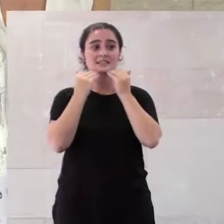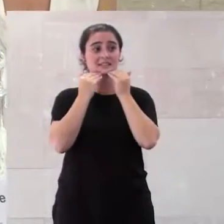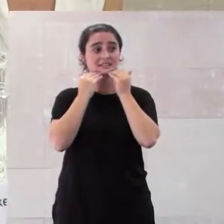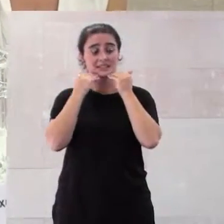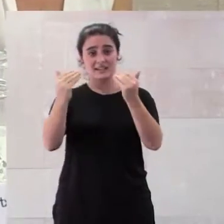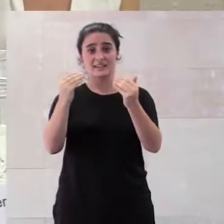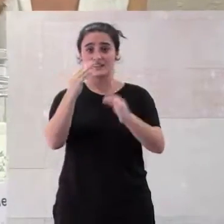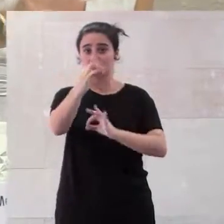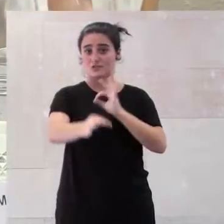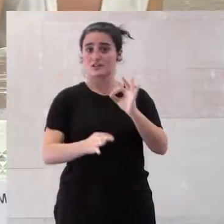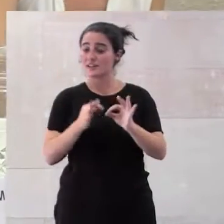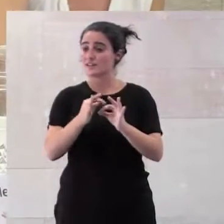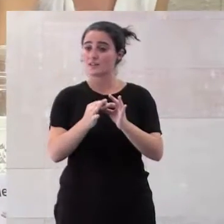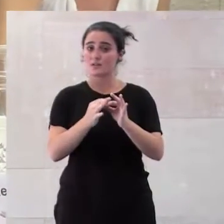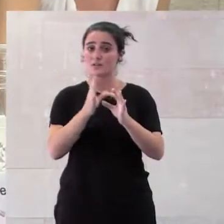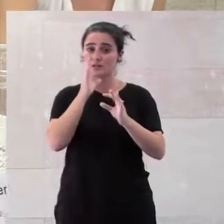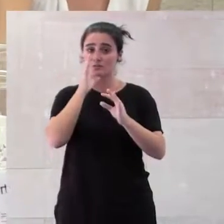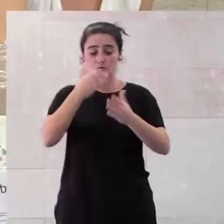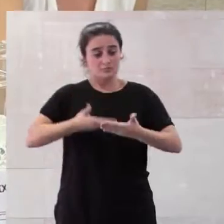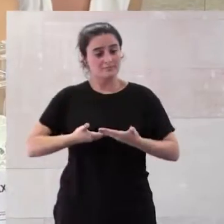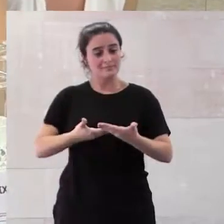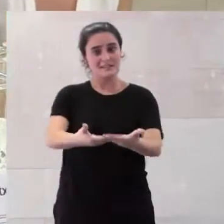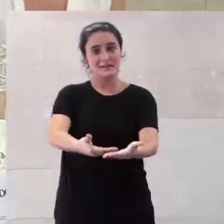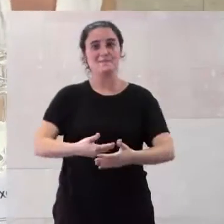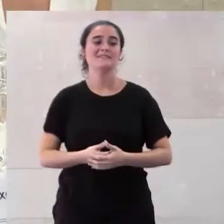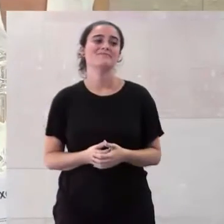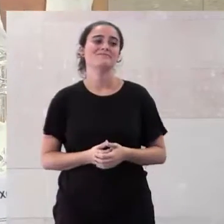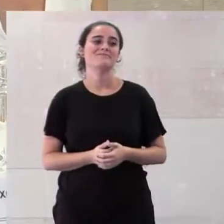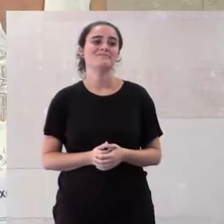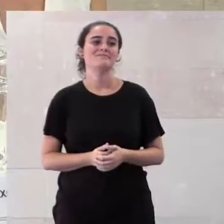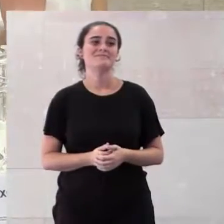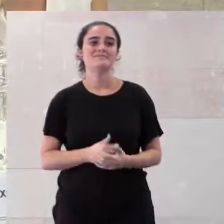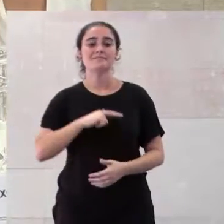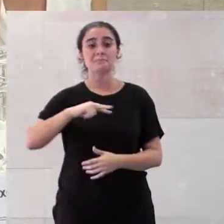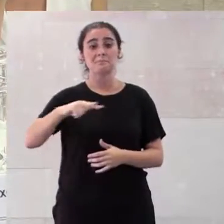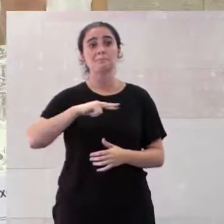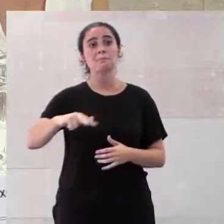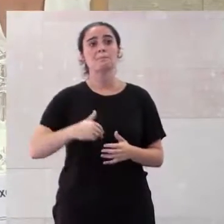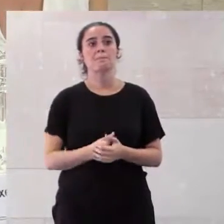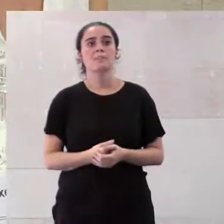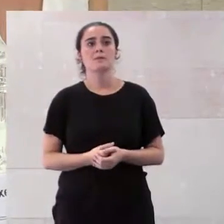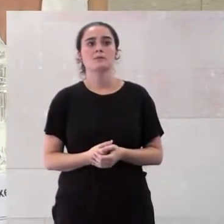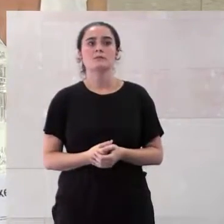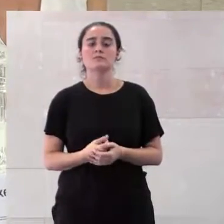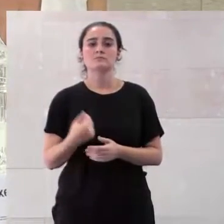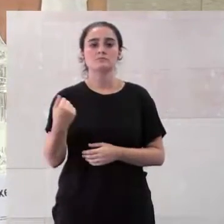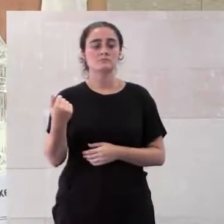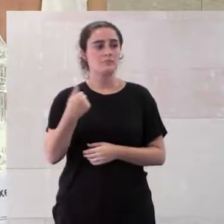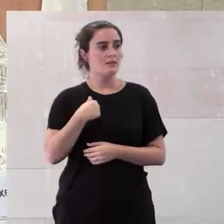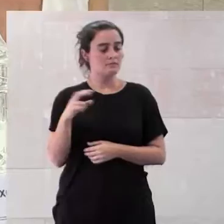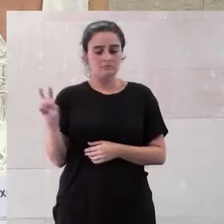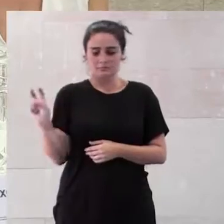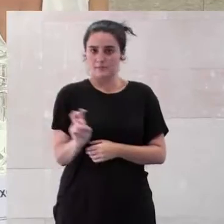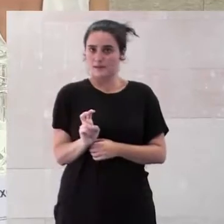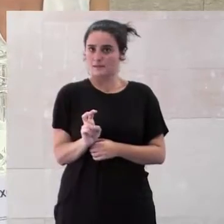antolatzaileei gonbidapena luzeagatzeagatik. Bueno, como habéis dicho, yo estoy investigando, estoy aquí, me